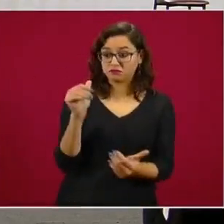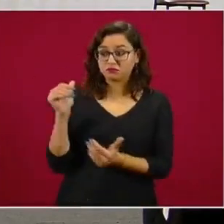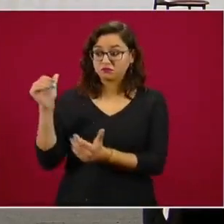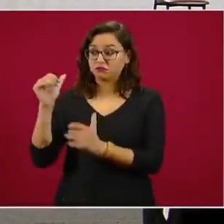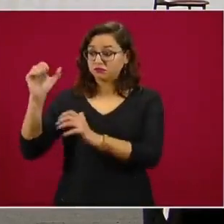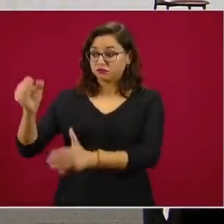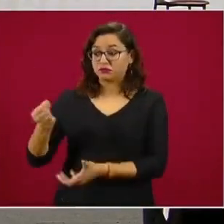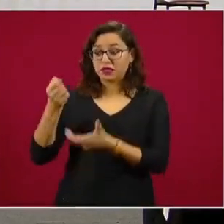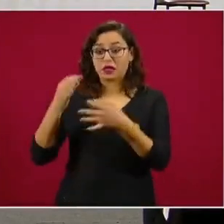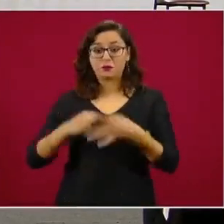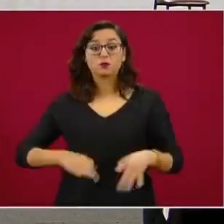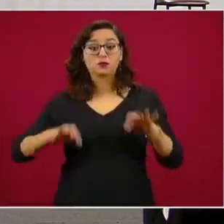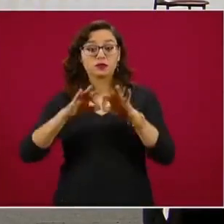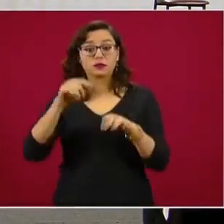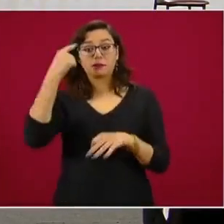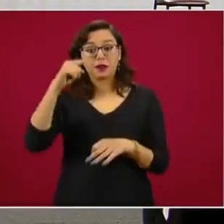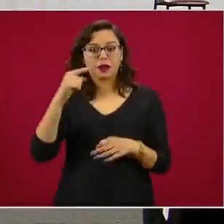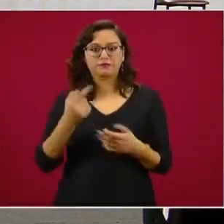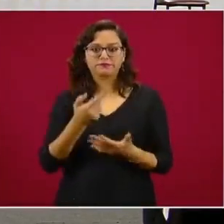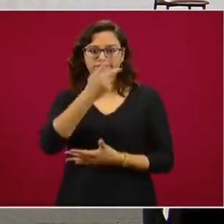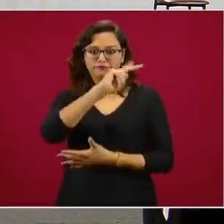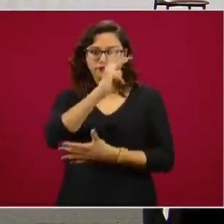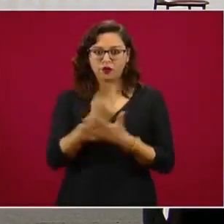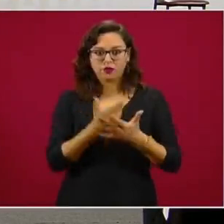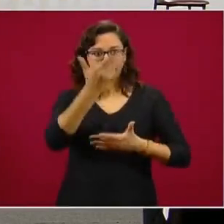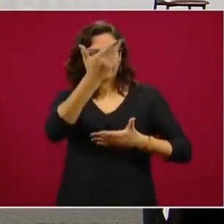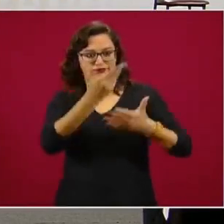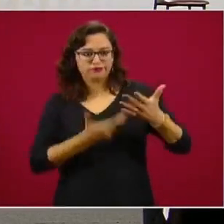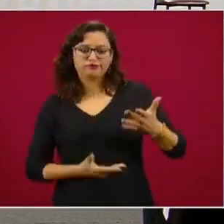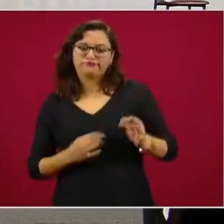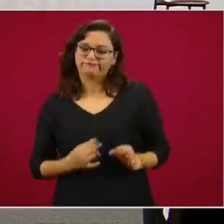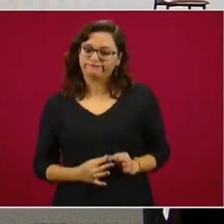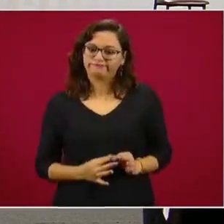estos proyectos del gobierno. La siguiente, por favor.